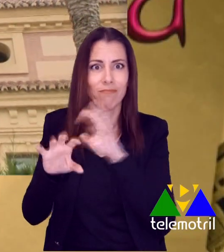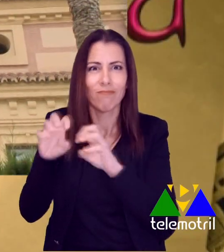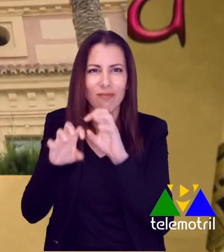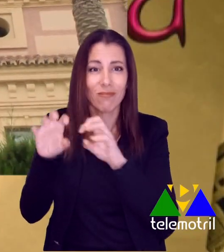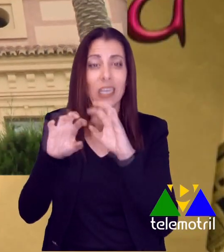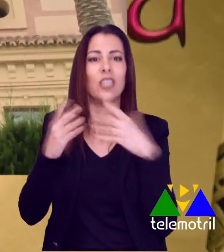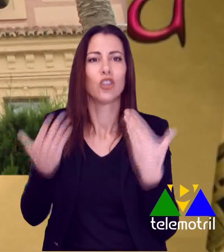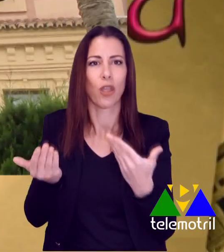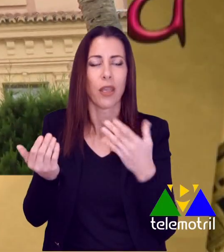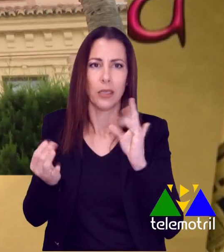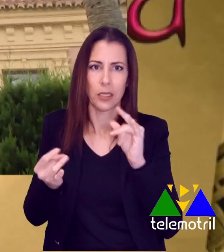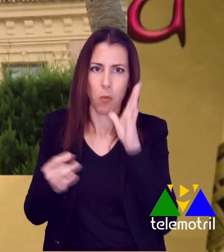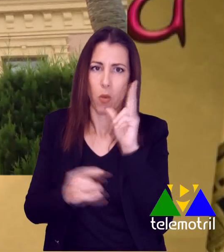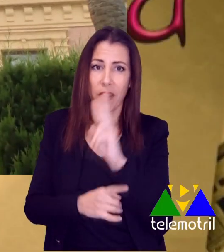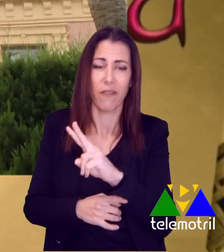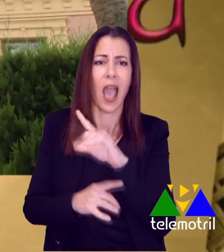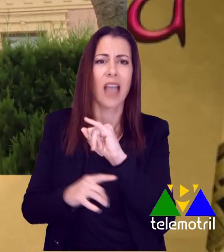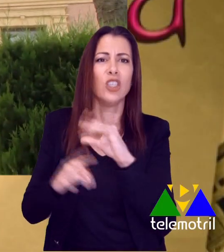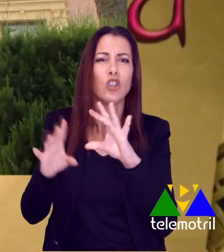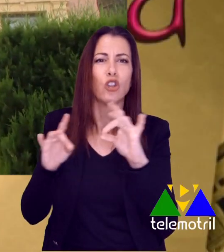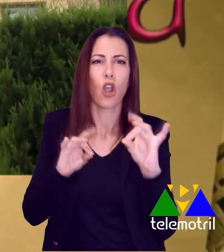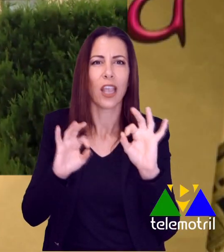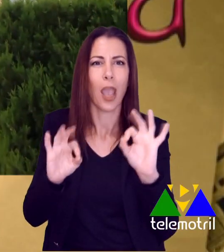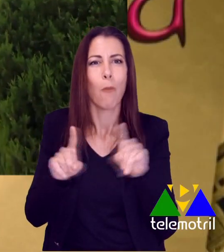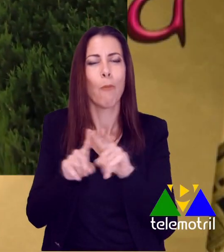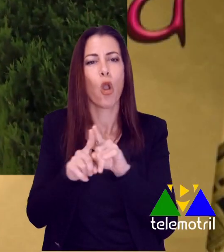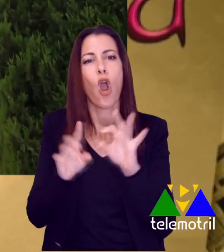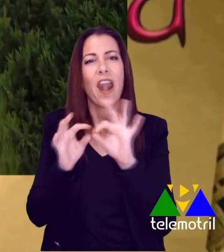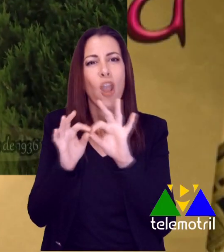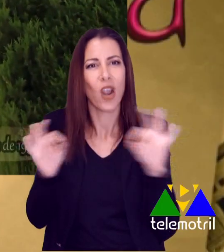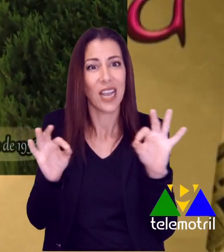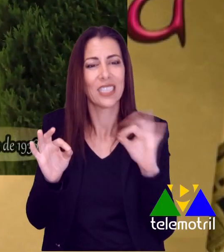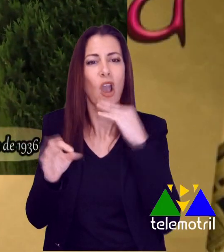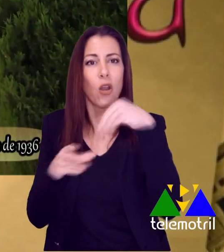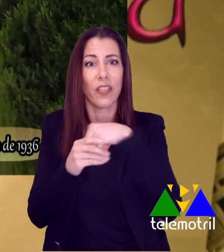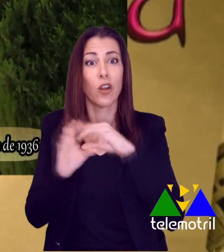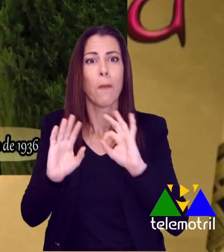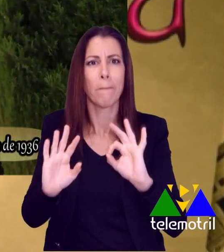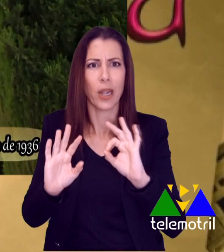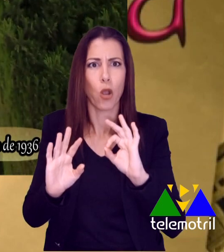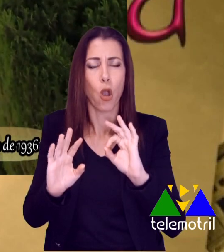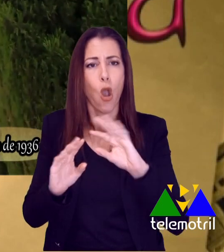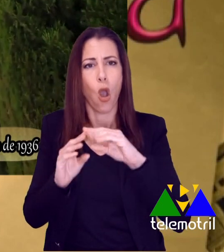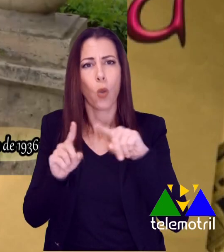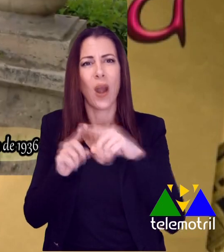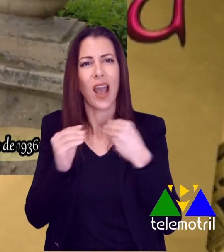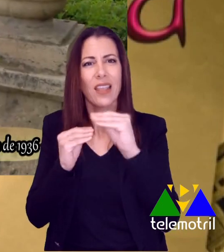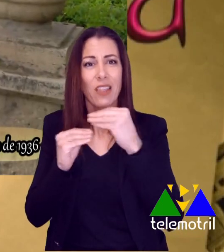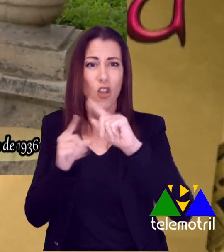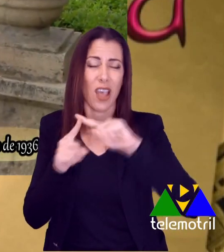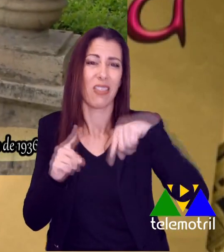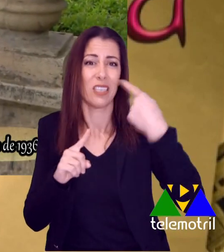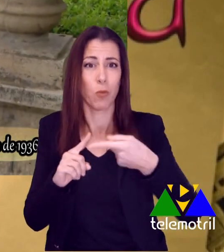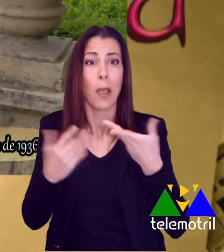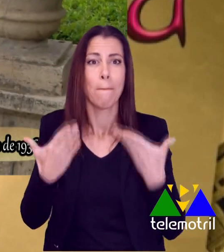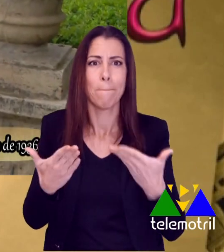puede ver, pues es verdad que tiene toques de neoclásico metido ahí, pero son añadidos posteriores, ¿no?